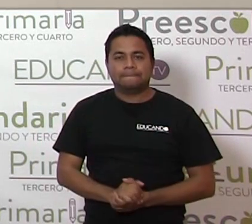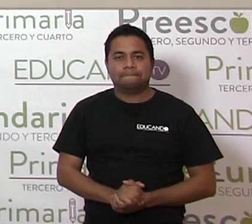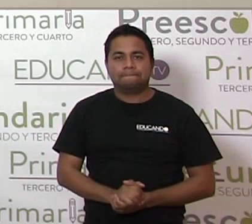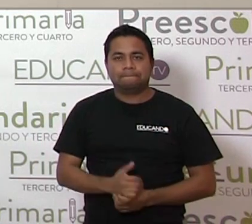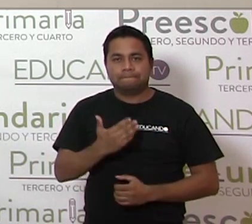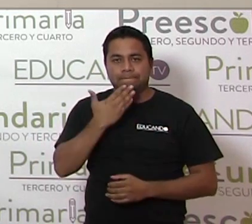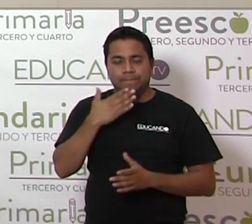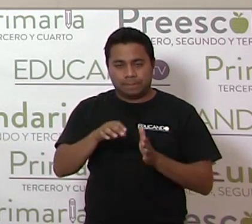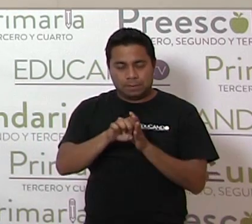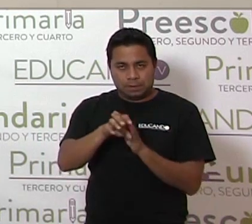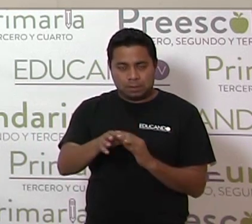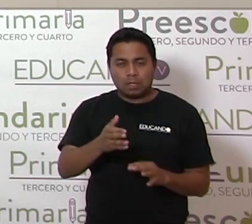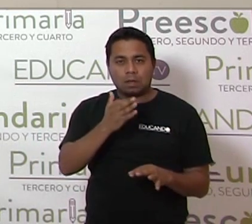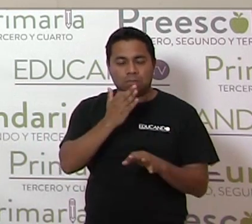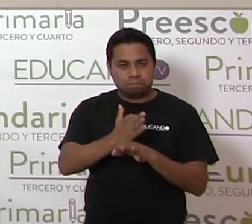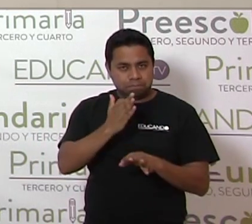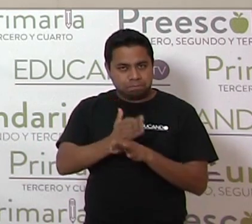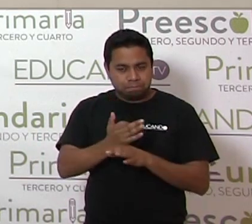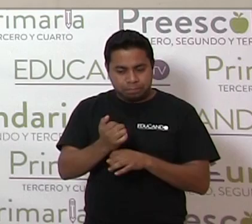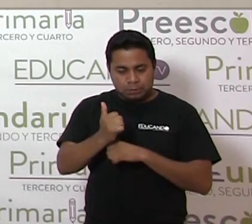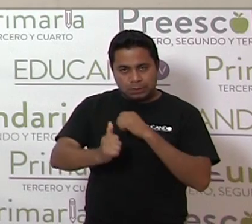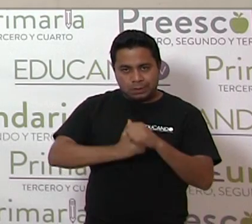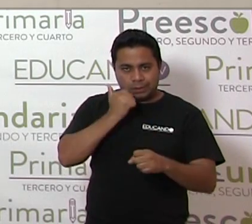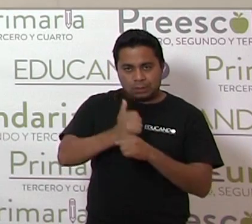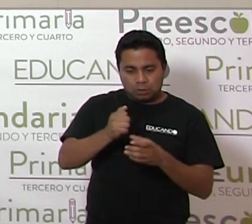En este caso,